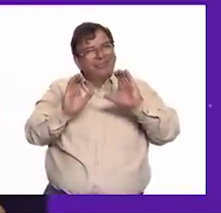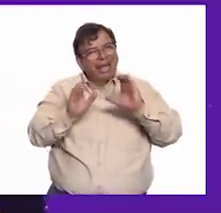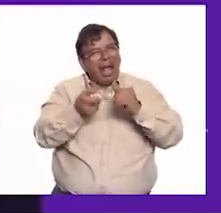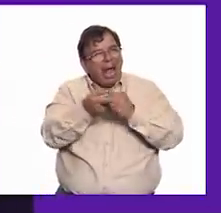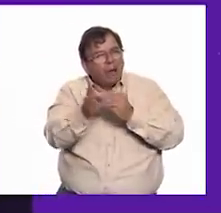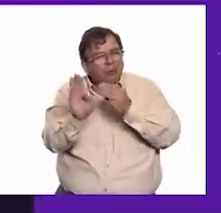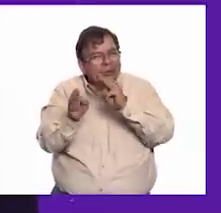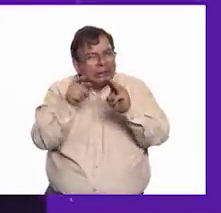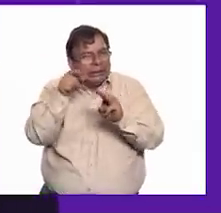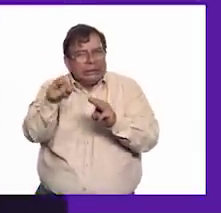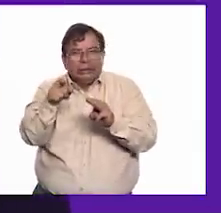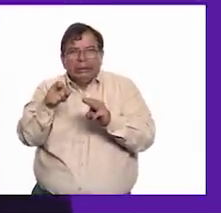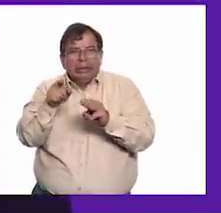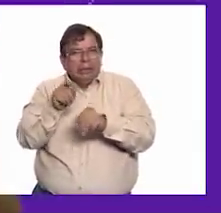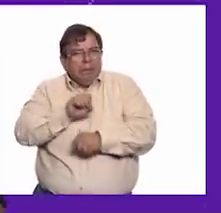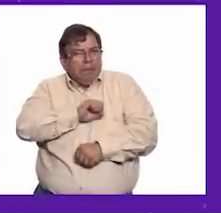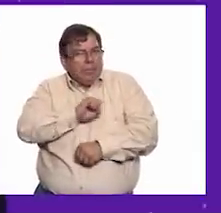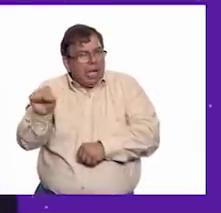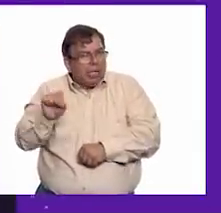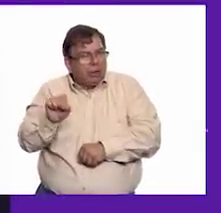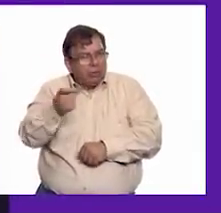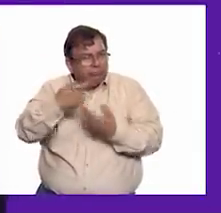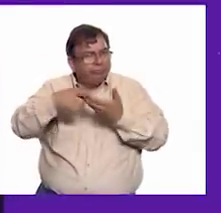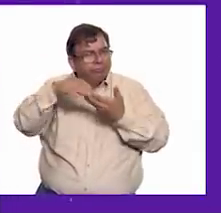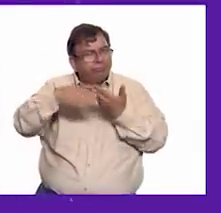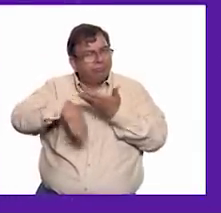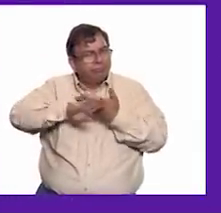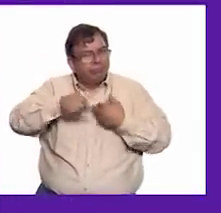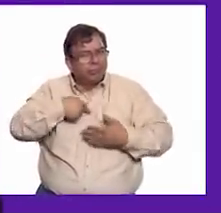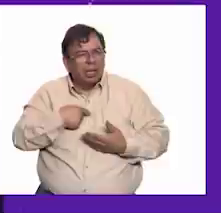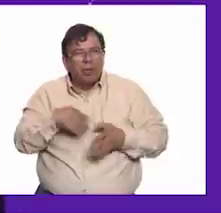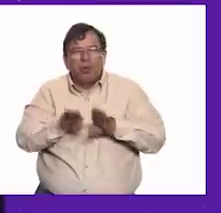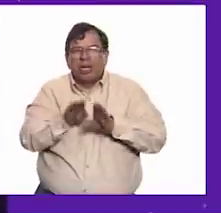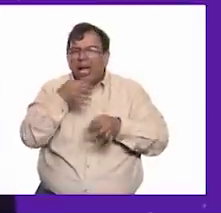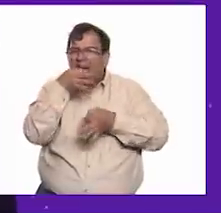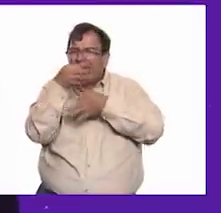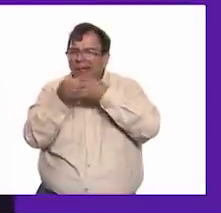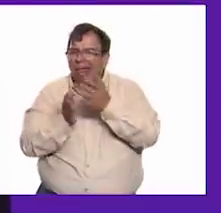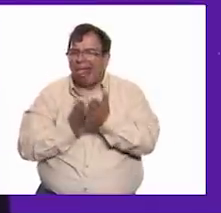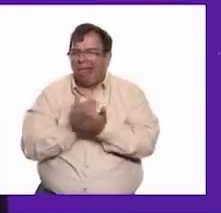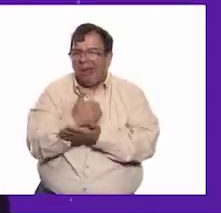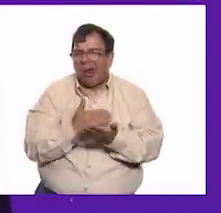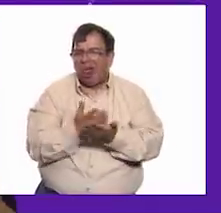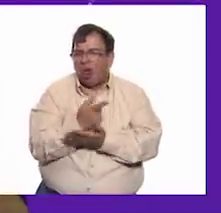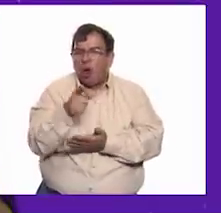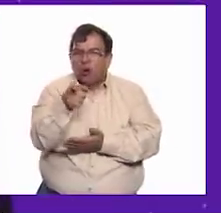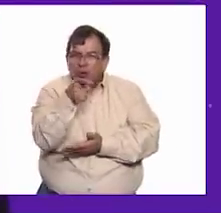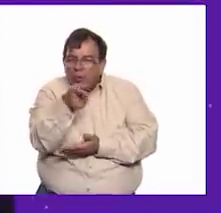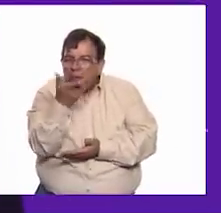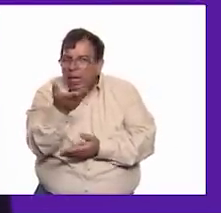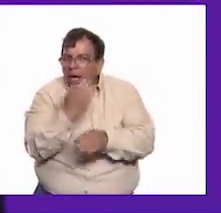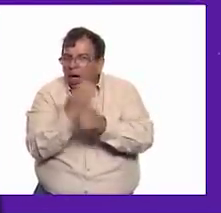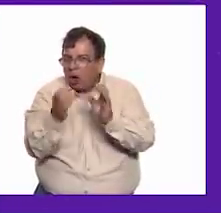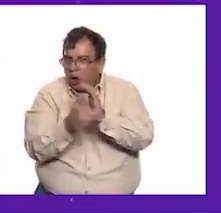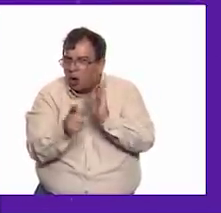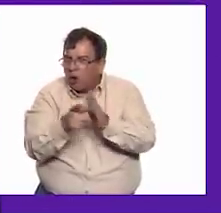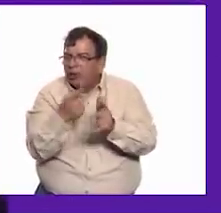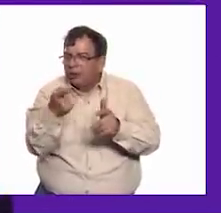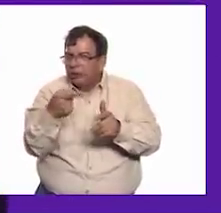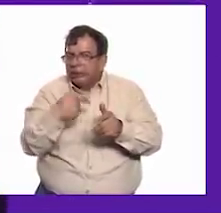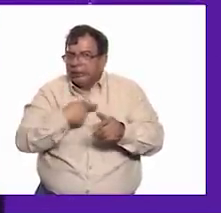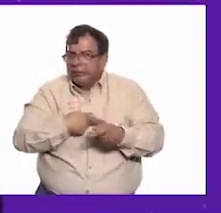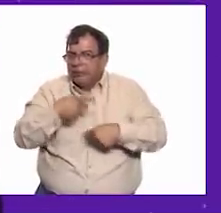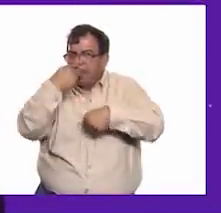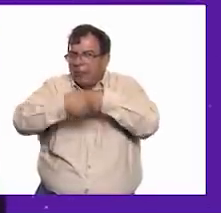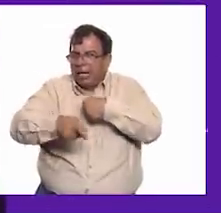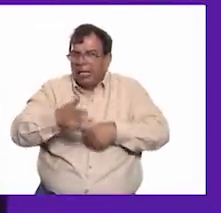ellos pueden ser nocivos para ti, ya que desinforman o piden que hagan cosas que ponen en peligro tu privacidad, tu